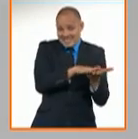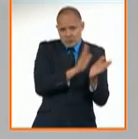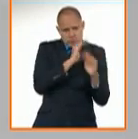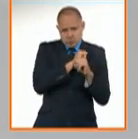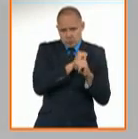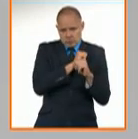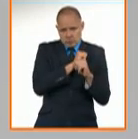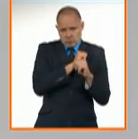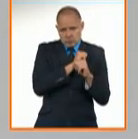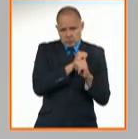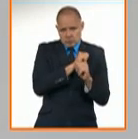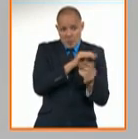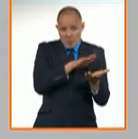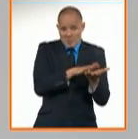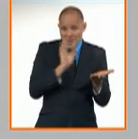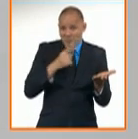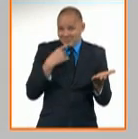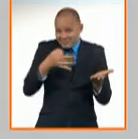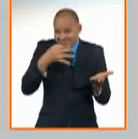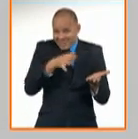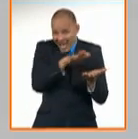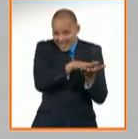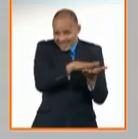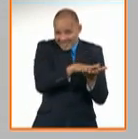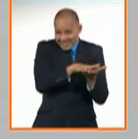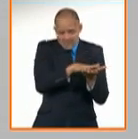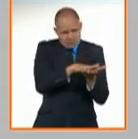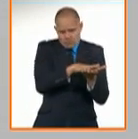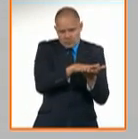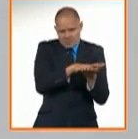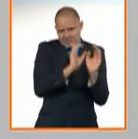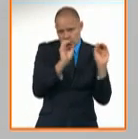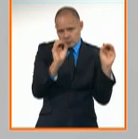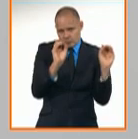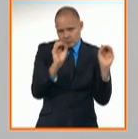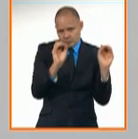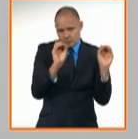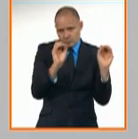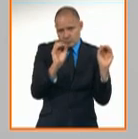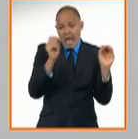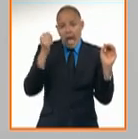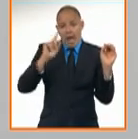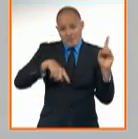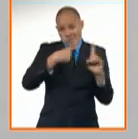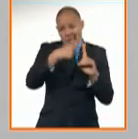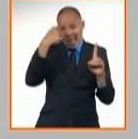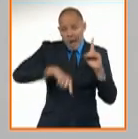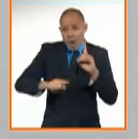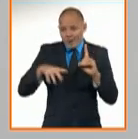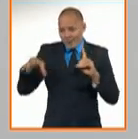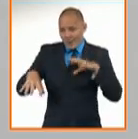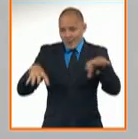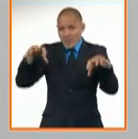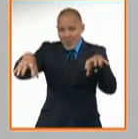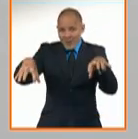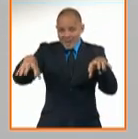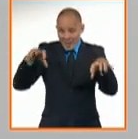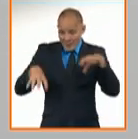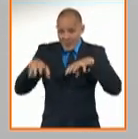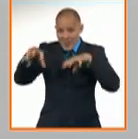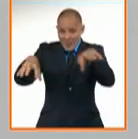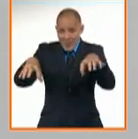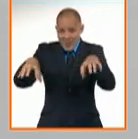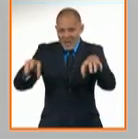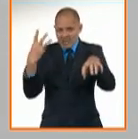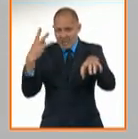como decíamos tenemos tres bloque ahora en este momento y 3 bloques mantenimientos unido a estos mantenimiento han salido entonces